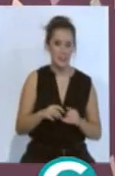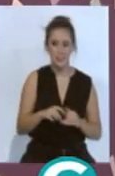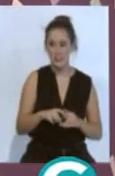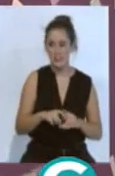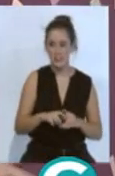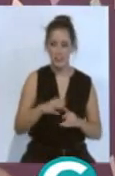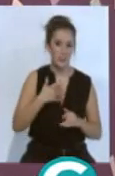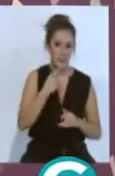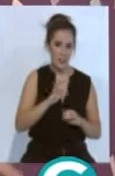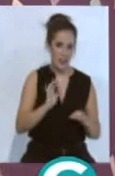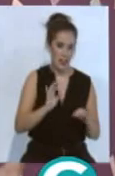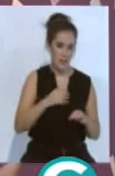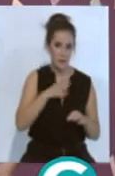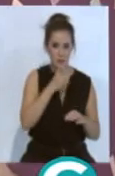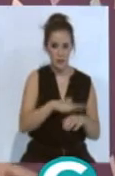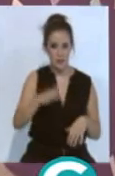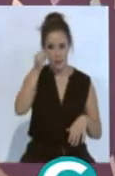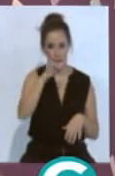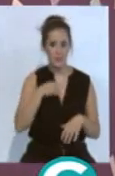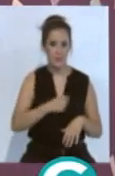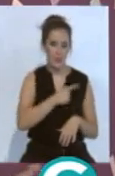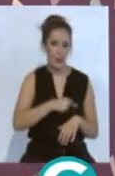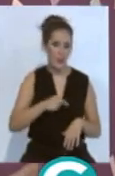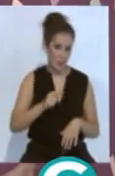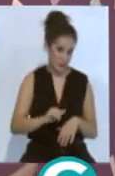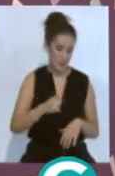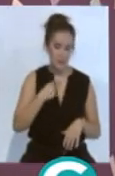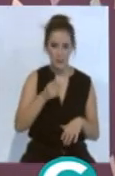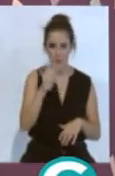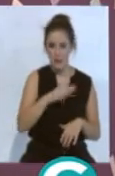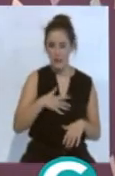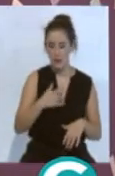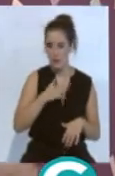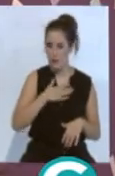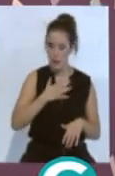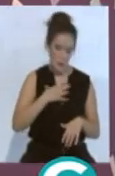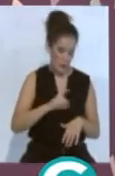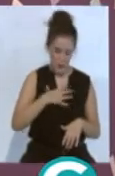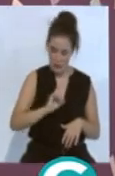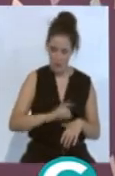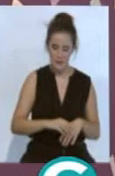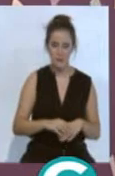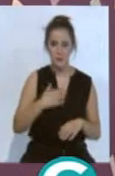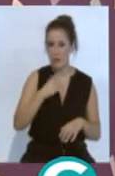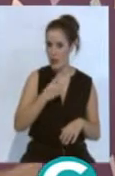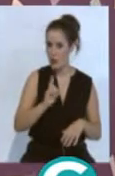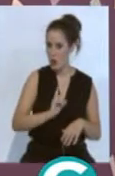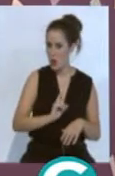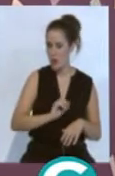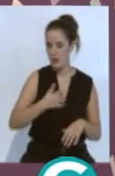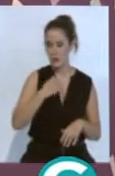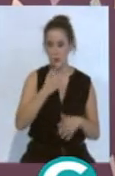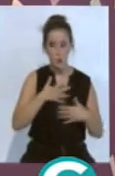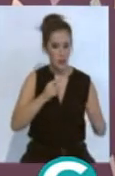no quiero decir ninguna barbaridad porque los chiquillos tienen su corazón. Imagínate que me toca una mala. Yo no puedo. Y me decía, no, tú, cuando